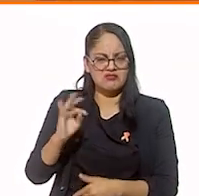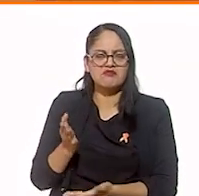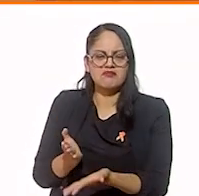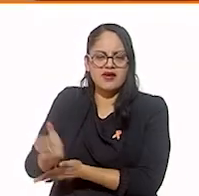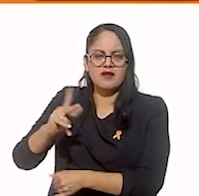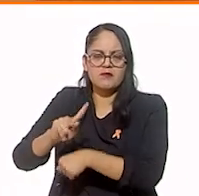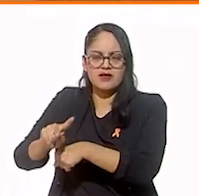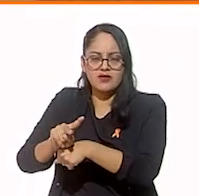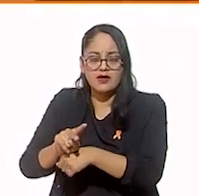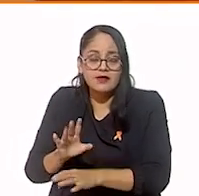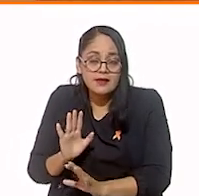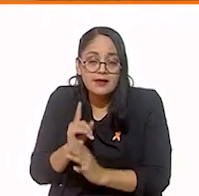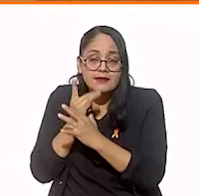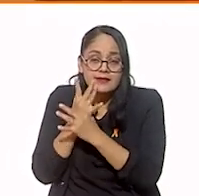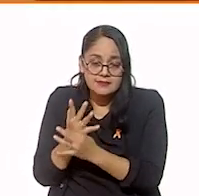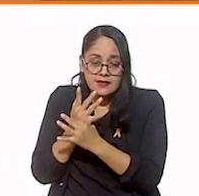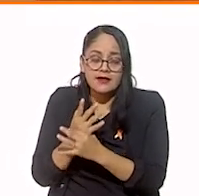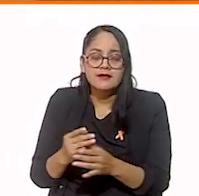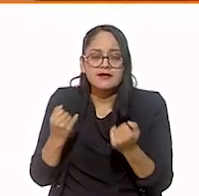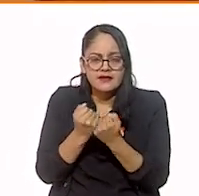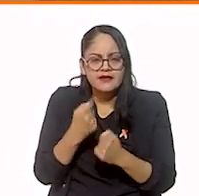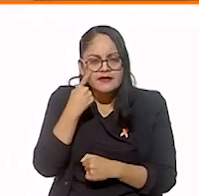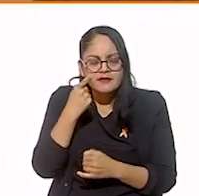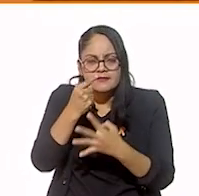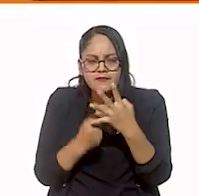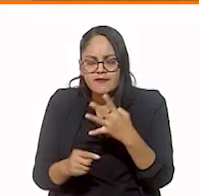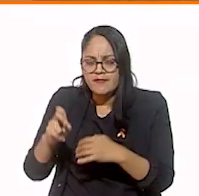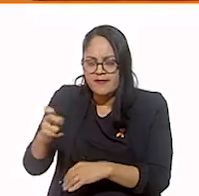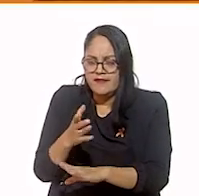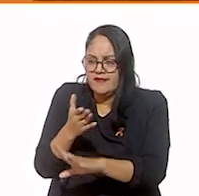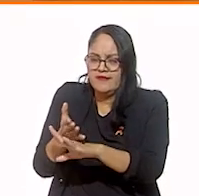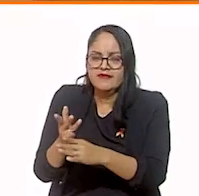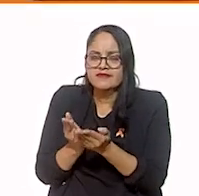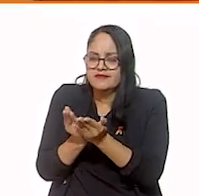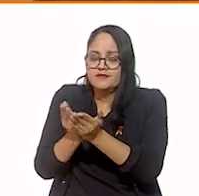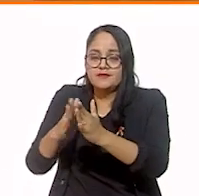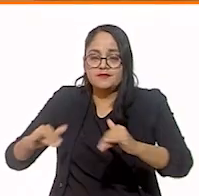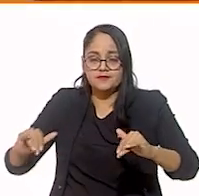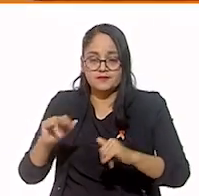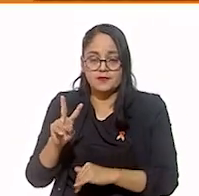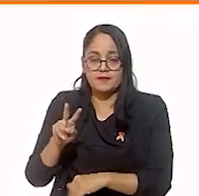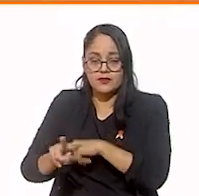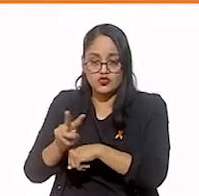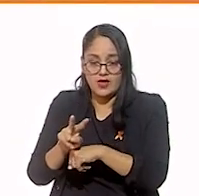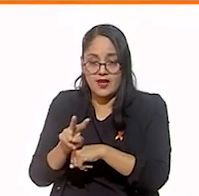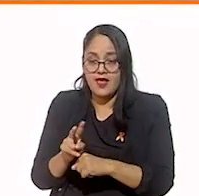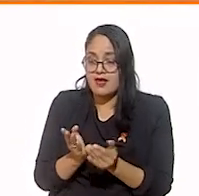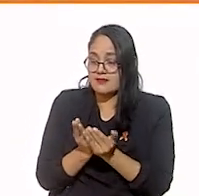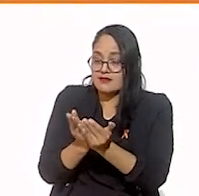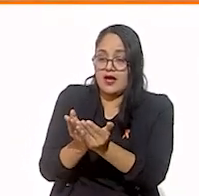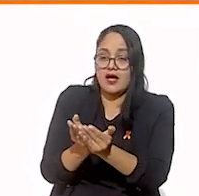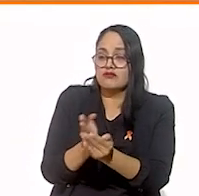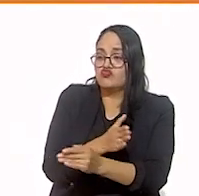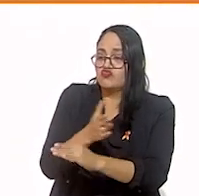mediático, pero sí hay hechos que están ahí, que son irrefutables, como estos ataques frente a las costas de Venezuela. Sí, ataques frente a las costas de Venezuela y